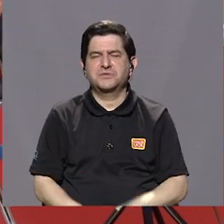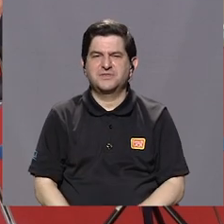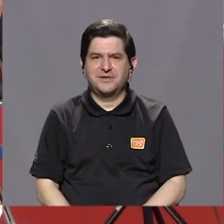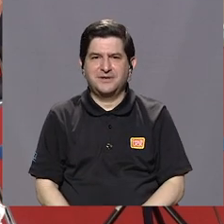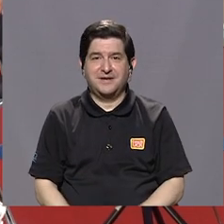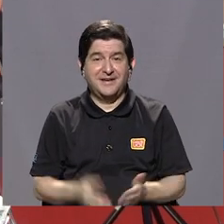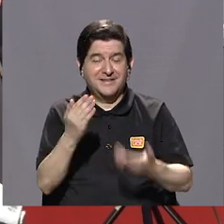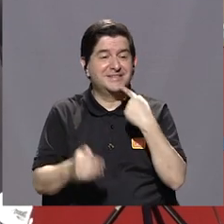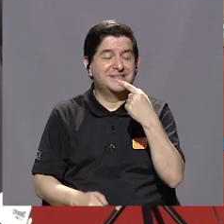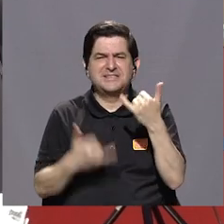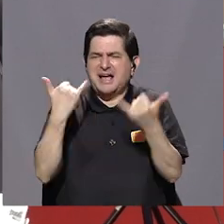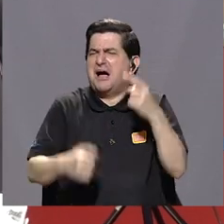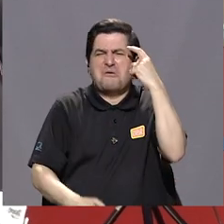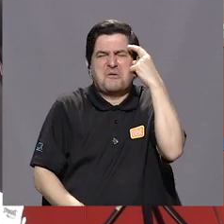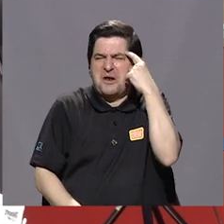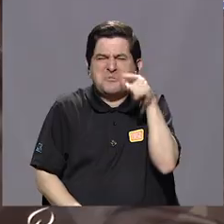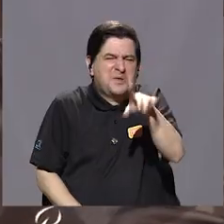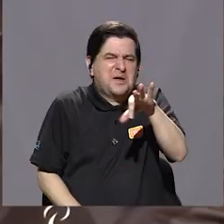así.